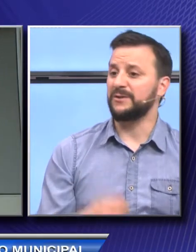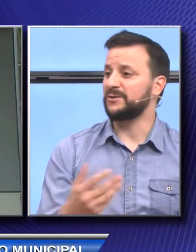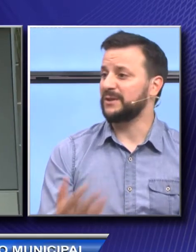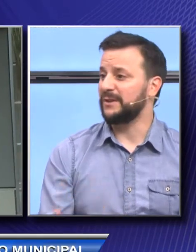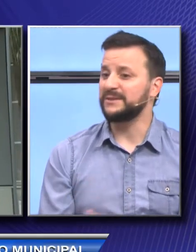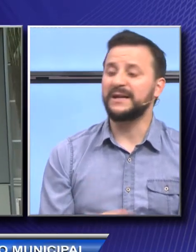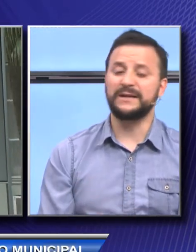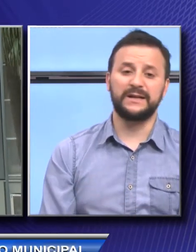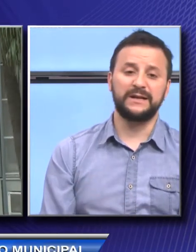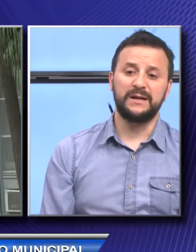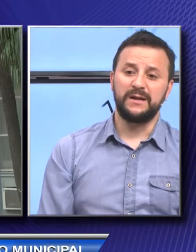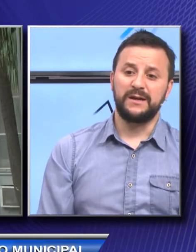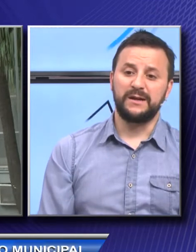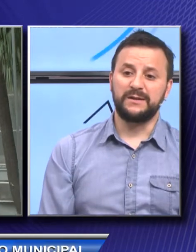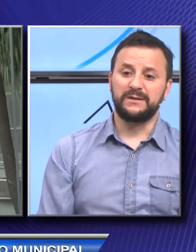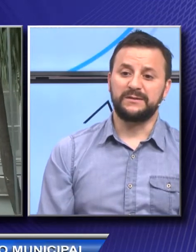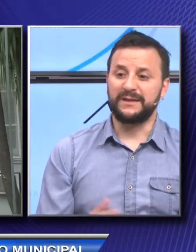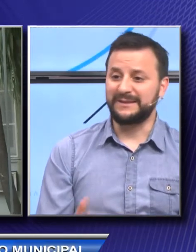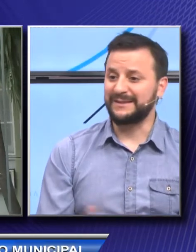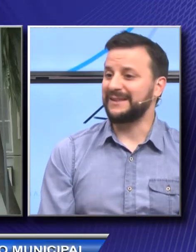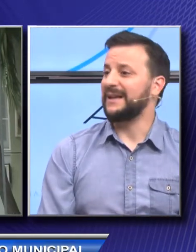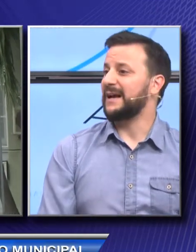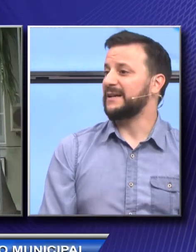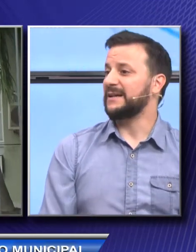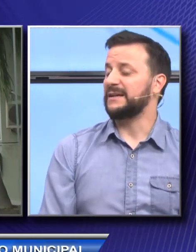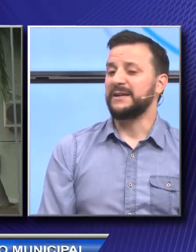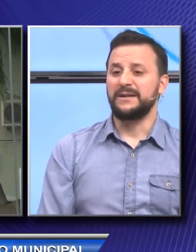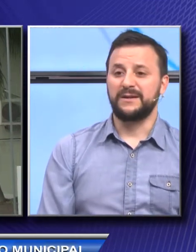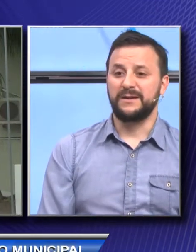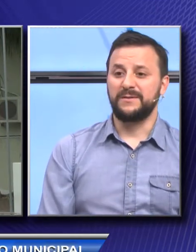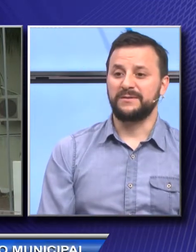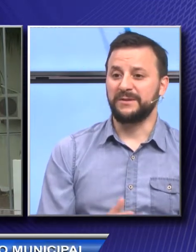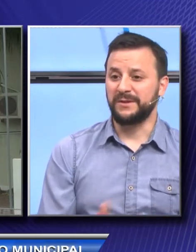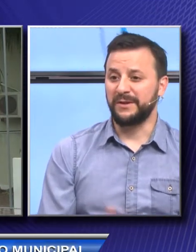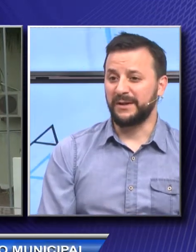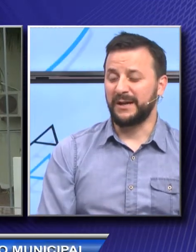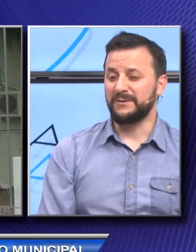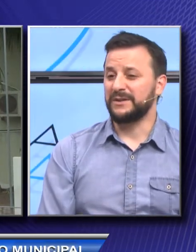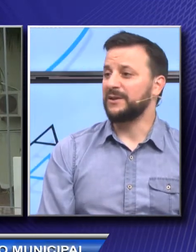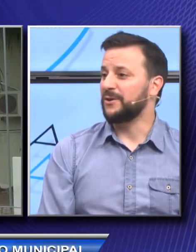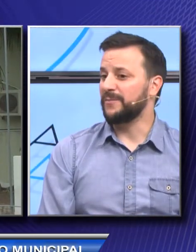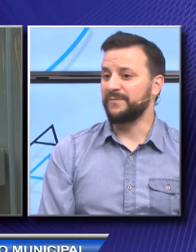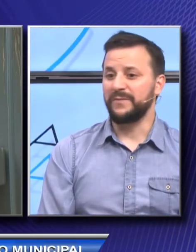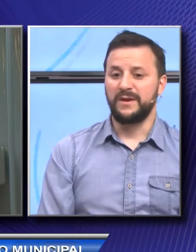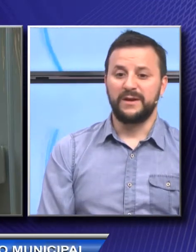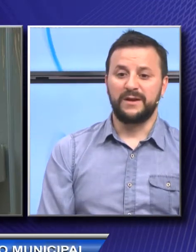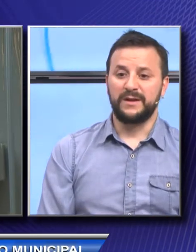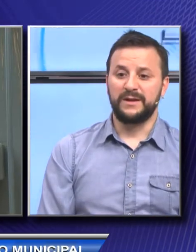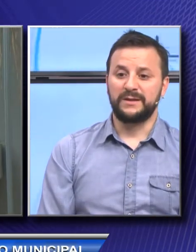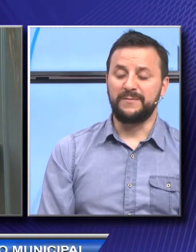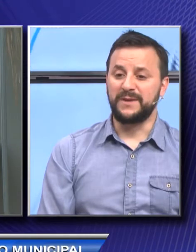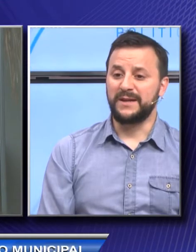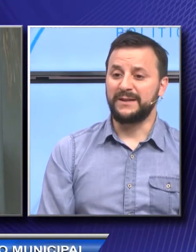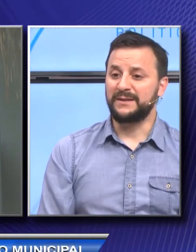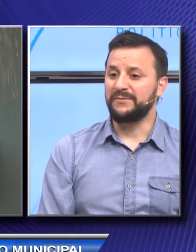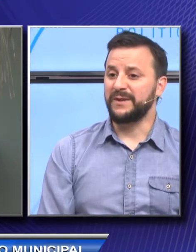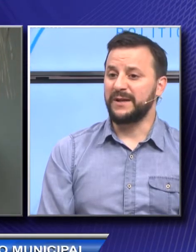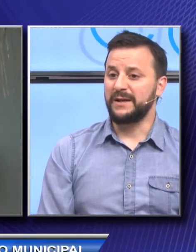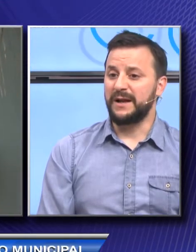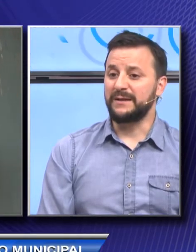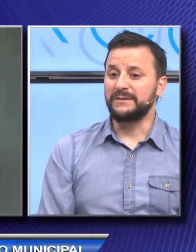propositivas y no estar en este momento por ahí. Como bien lo decía hoy el presidente, no es momento de